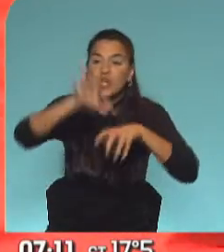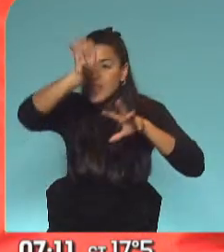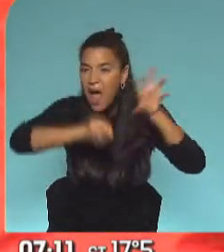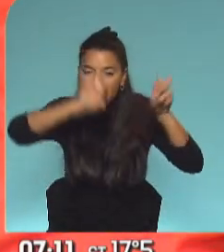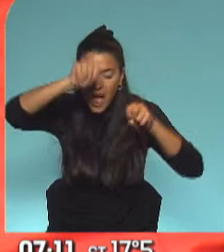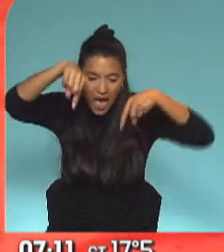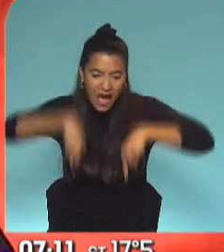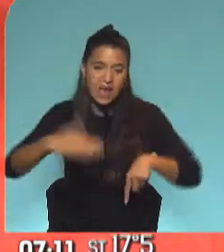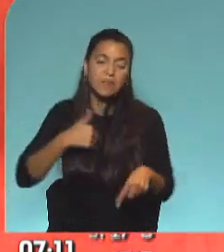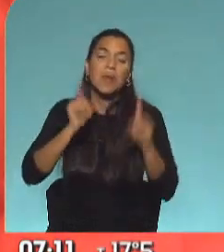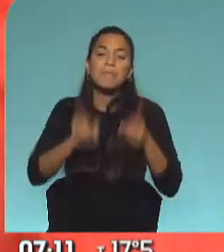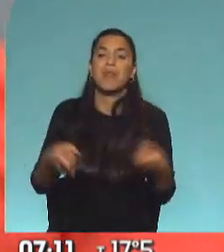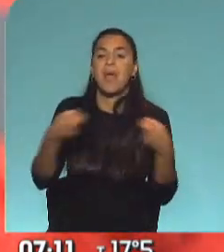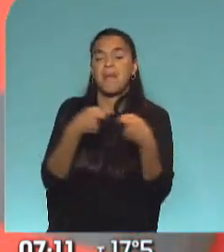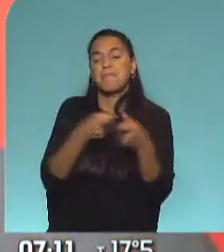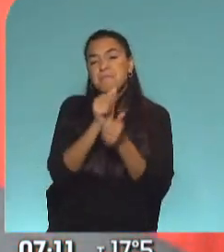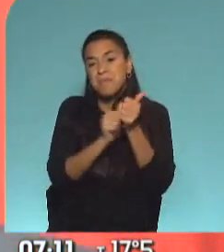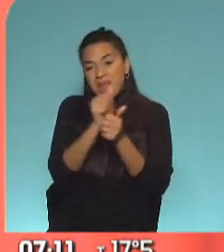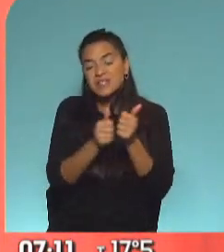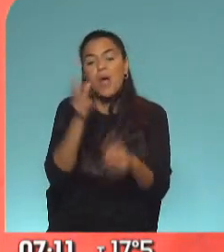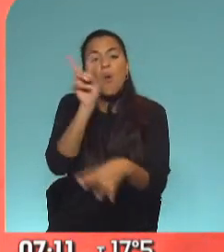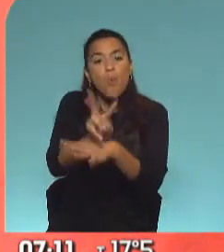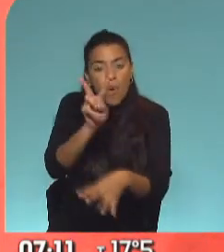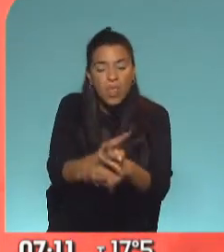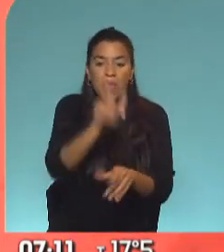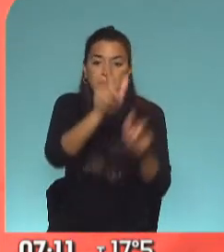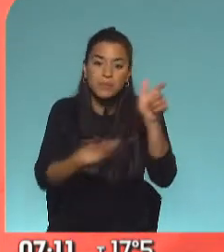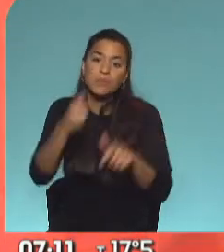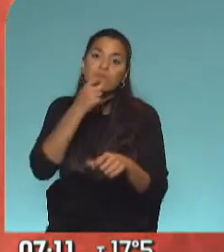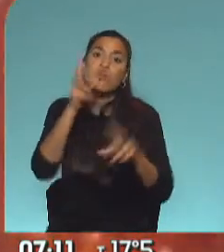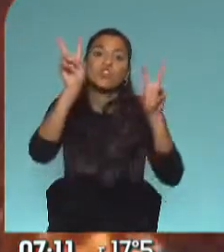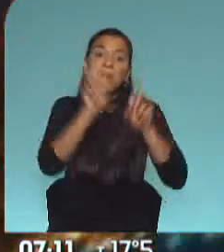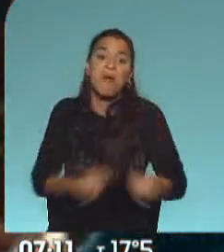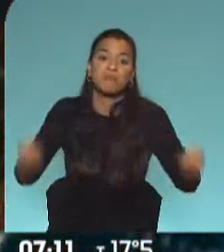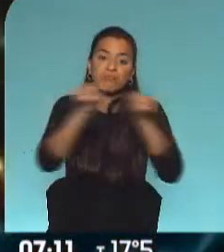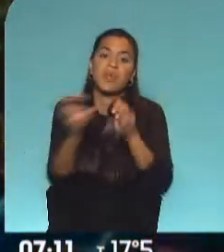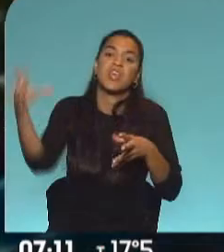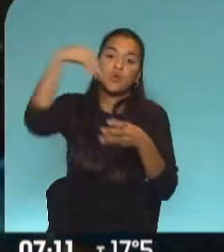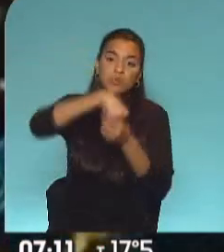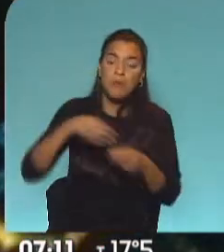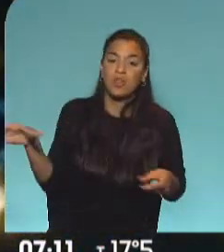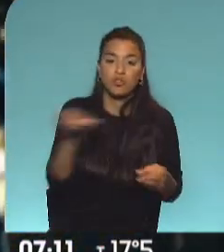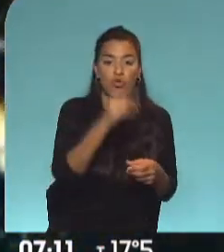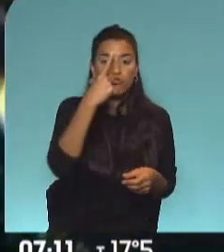inversiones, pero también en empresas que cuiden al usuario y que hagan que, por ejemplo, en el tema de conectividad sea inclusivo y sea para todos y todas.